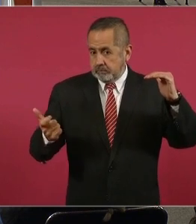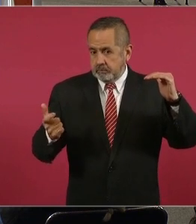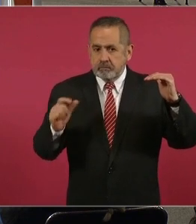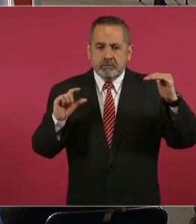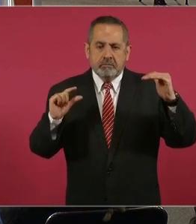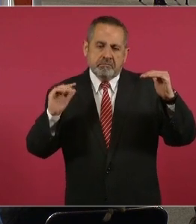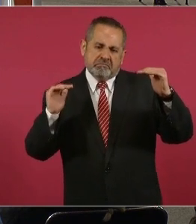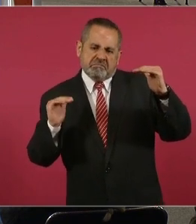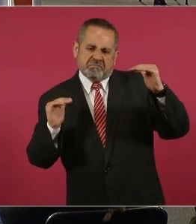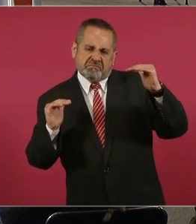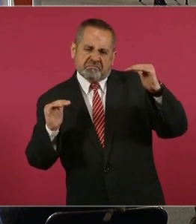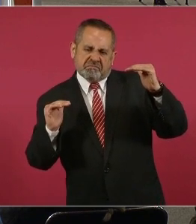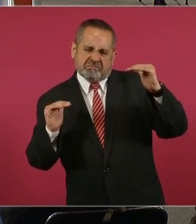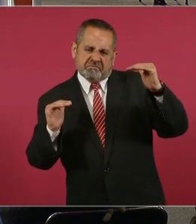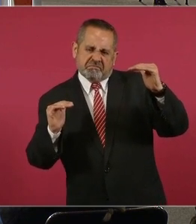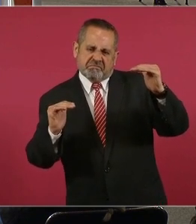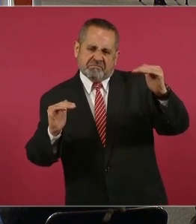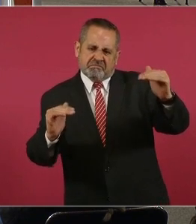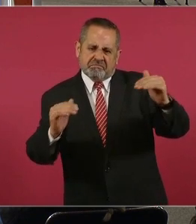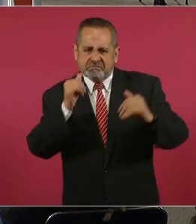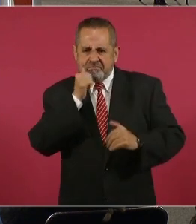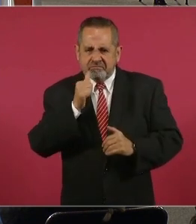mínimo.